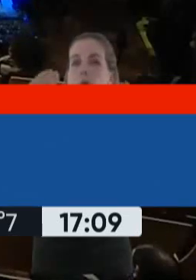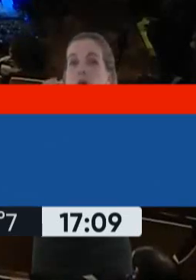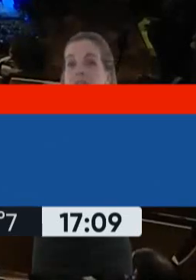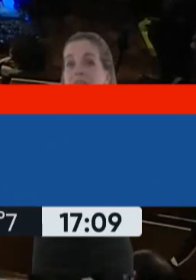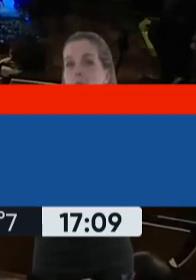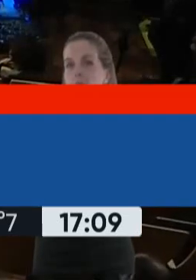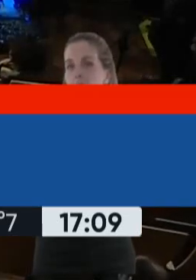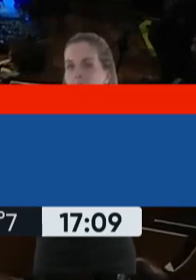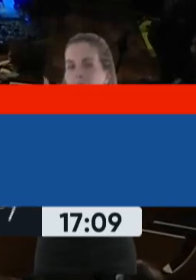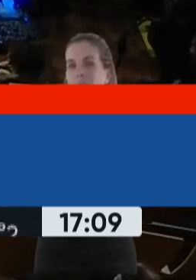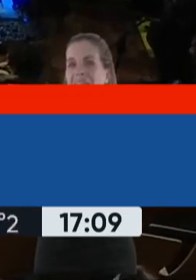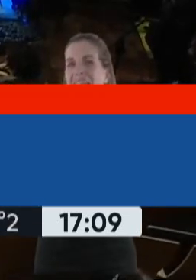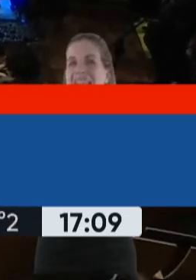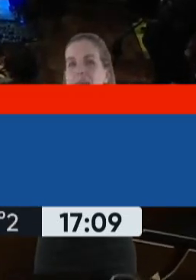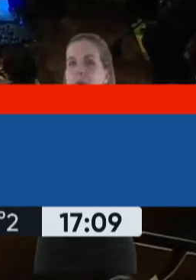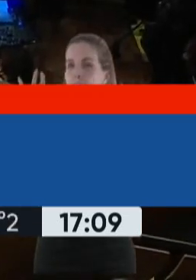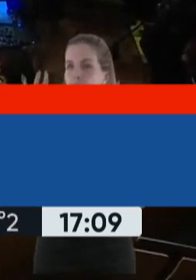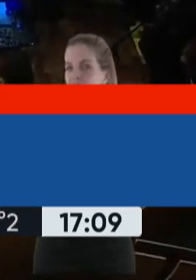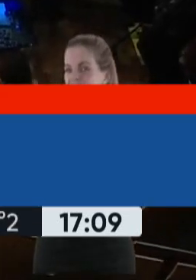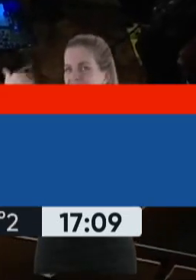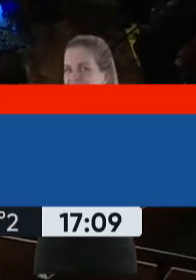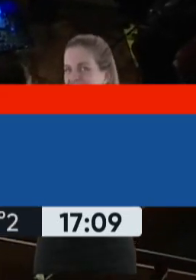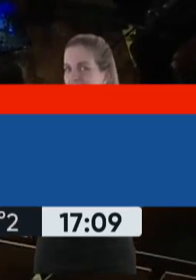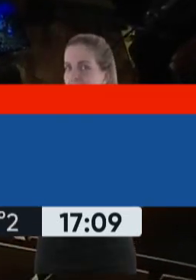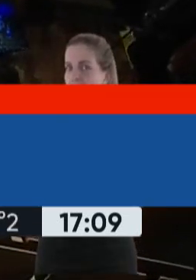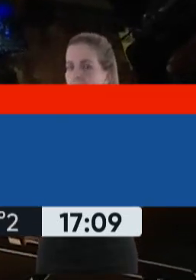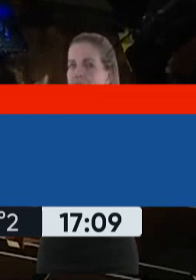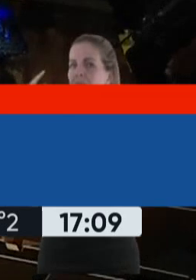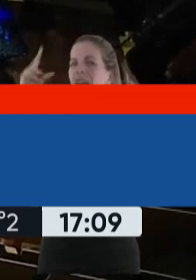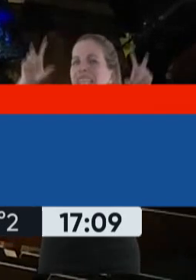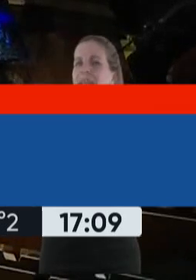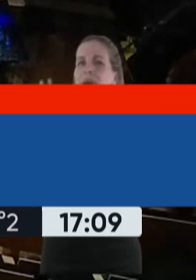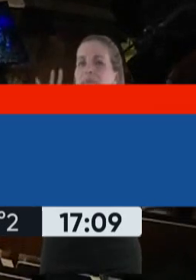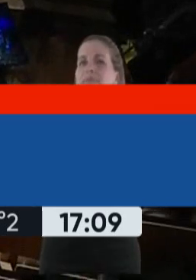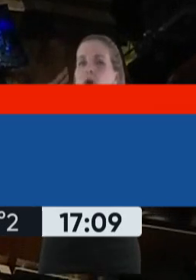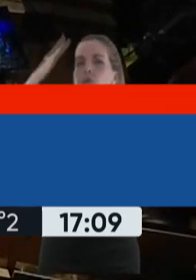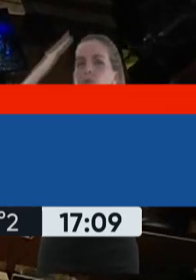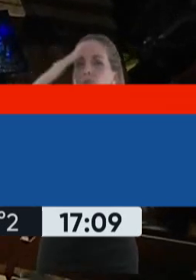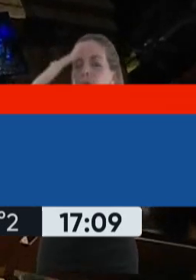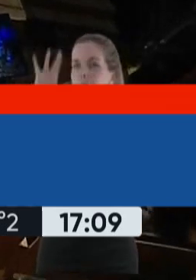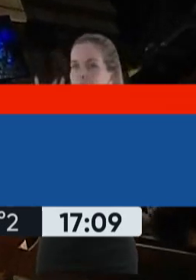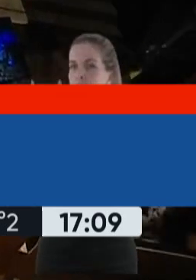difícil. Donde a todo lo que tuvo que ver con lo cultural le fue particularmente difícil.